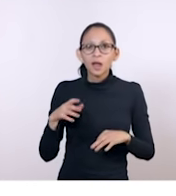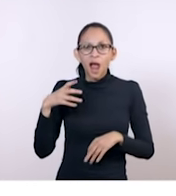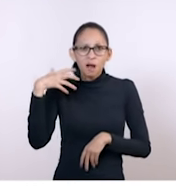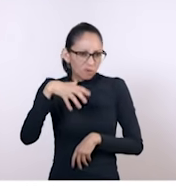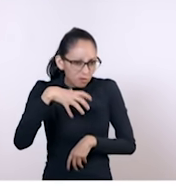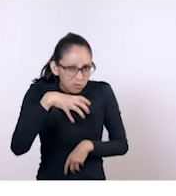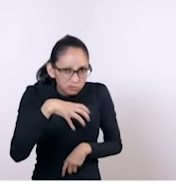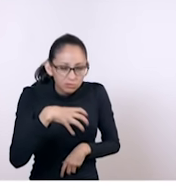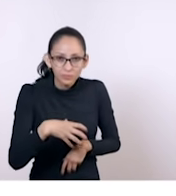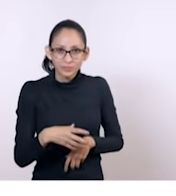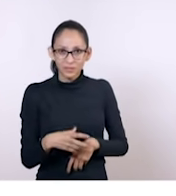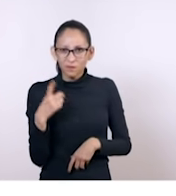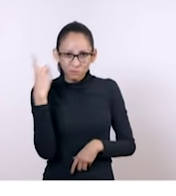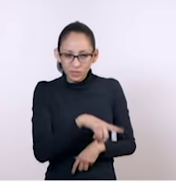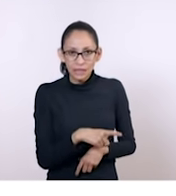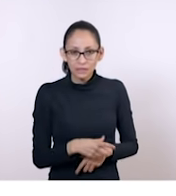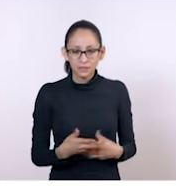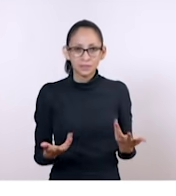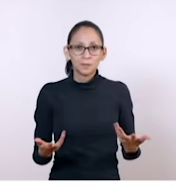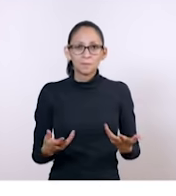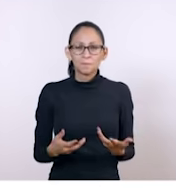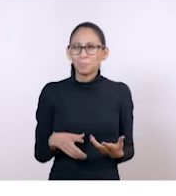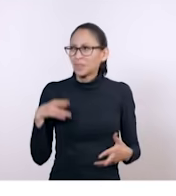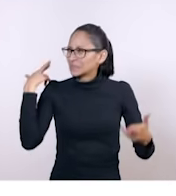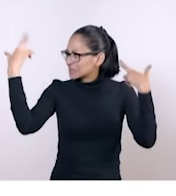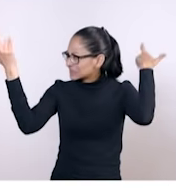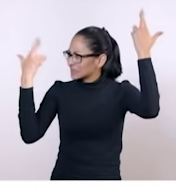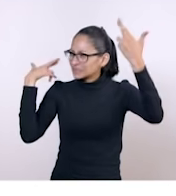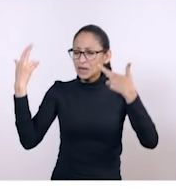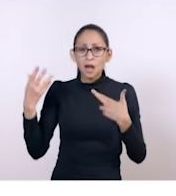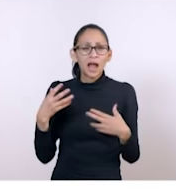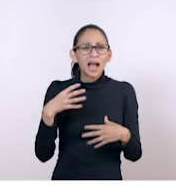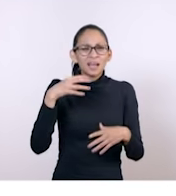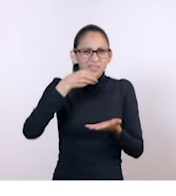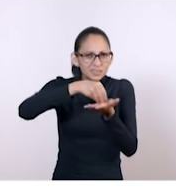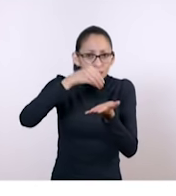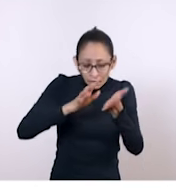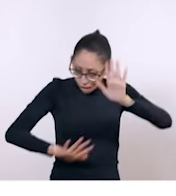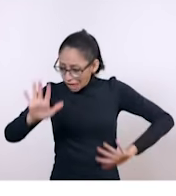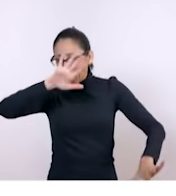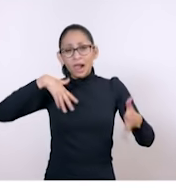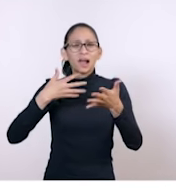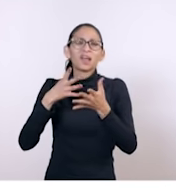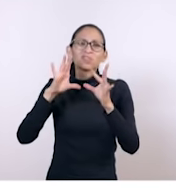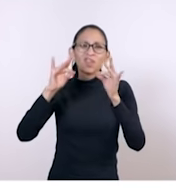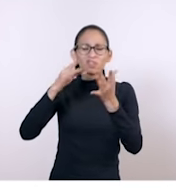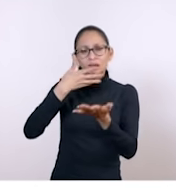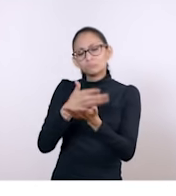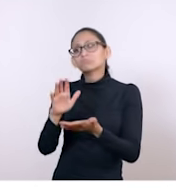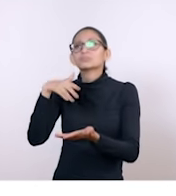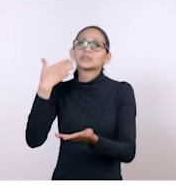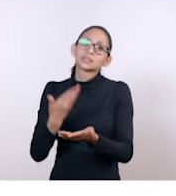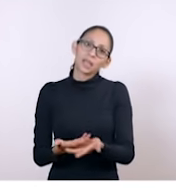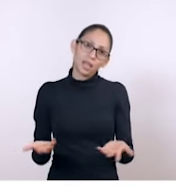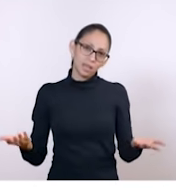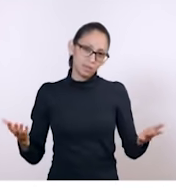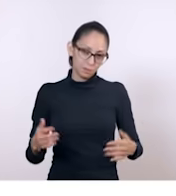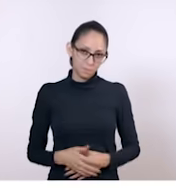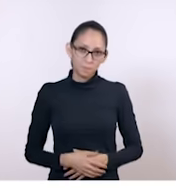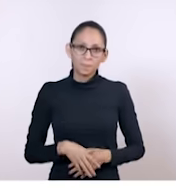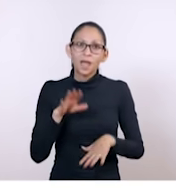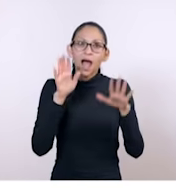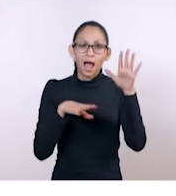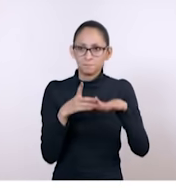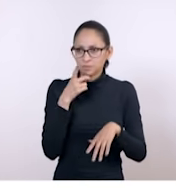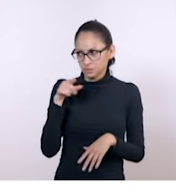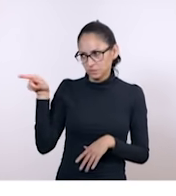llegó el mal hora del corral y otra vez la ladradera. Bueno, una escandalera. Y los pobres cerdos se resbalaron con el lodo y terminaron todos enlodados. Luego por eso